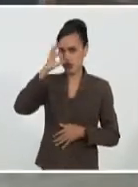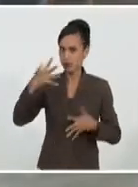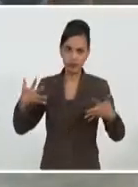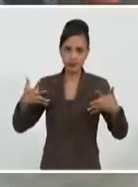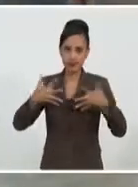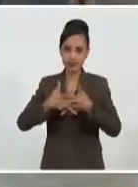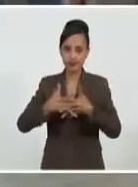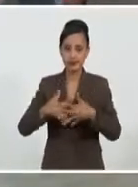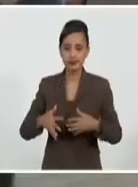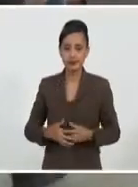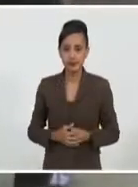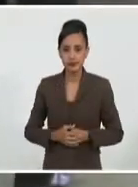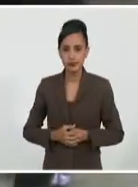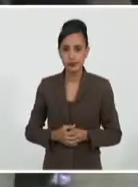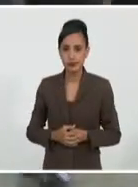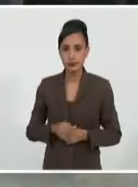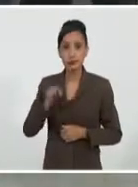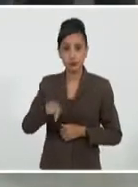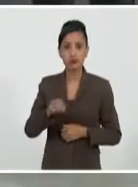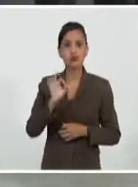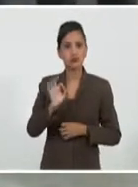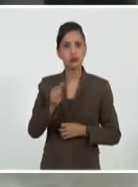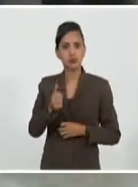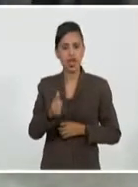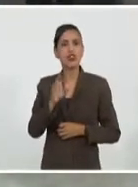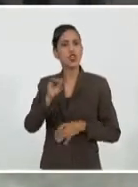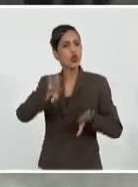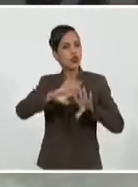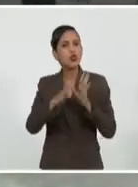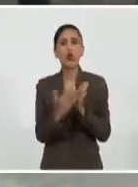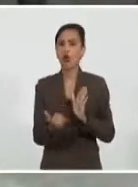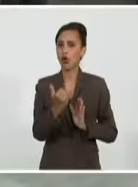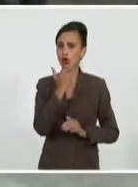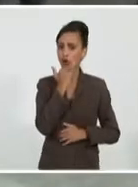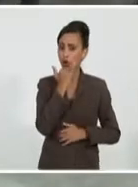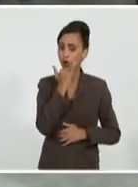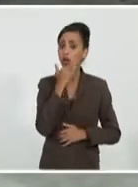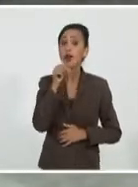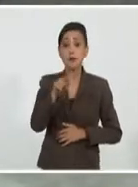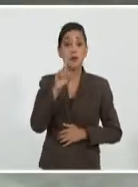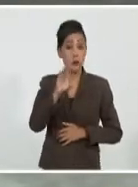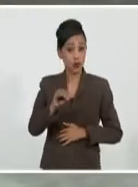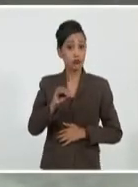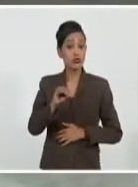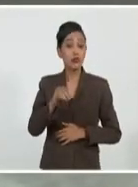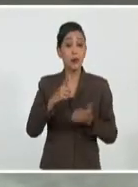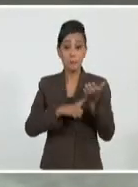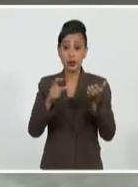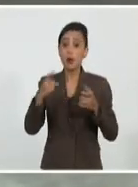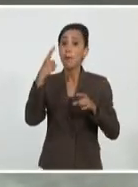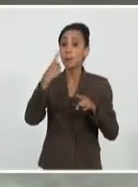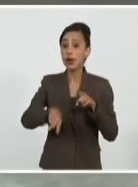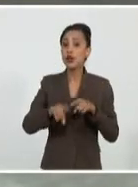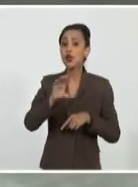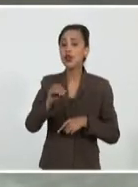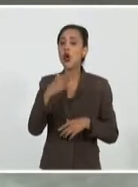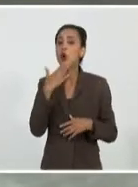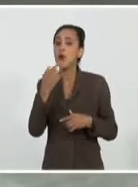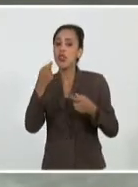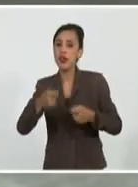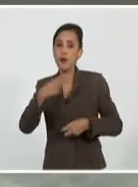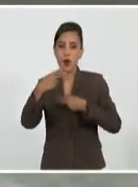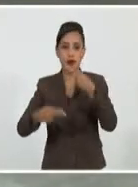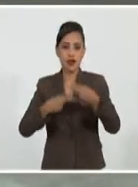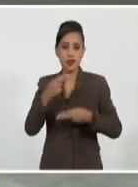donde ha revisado todas las debilidades y deficiencias que ha tenido el partido, pero ha marcado las pautas de cómo es lo que tenemos que hacer y cómo lo debemos hacer